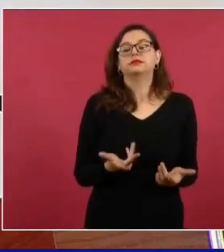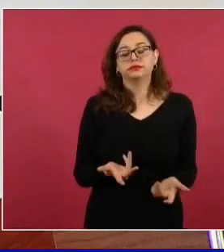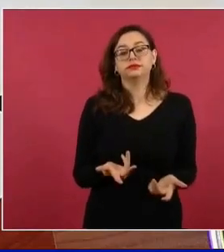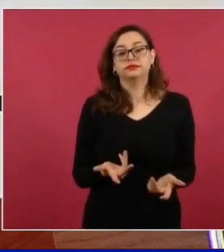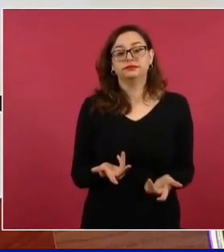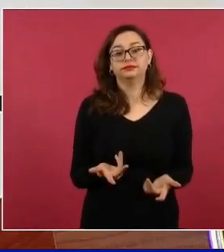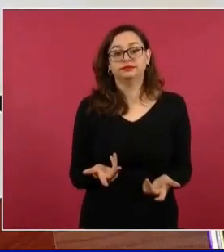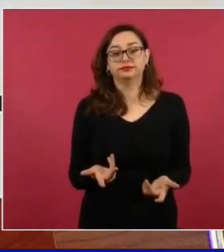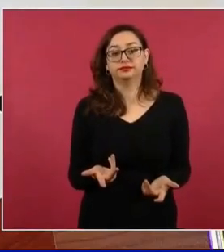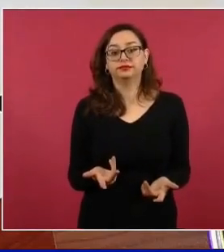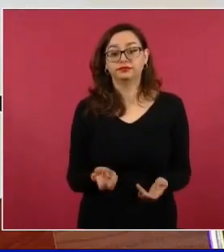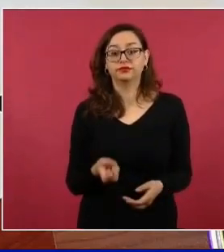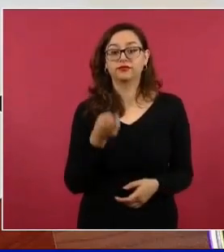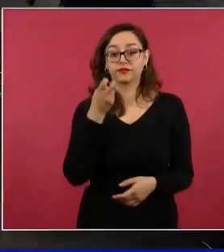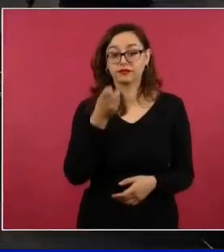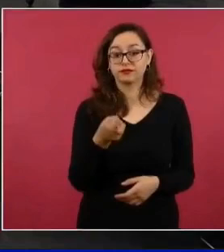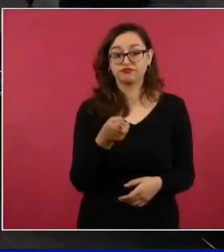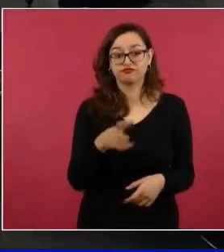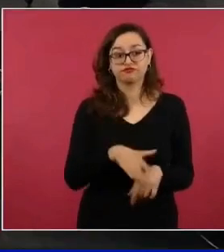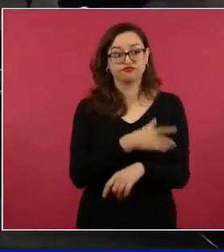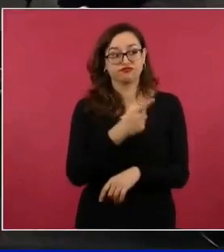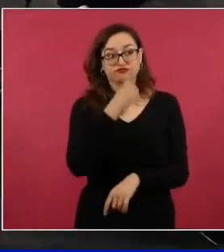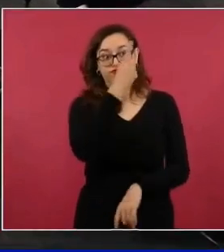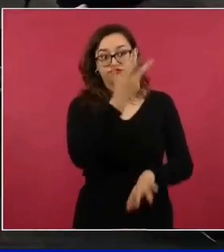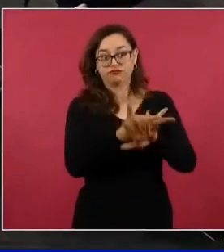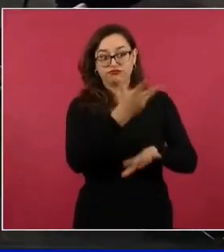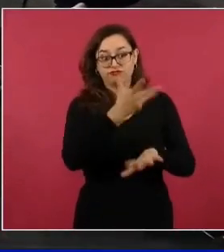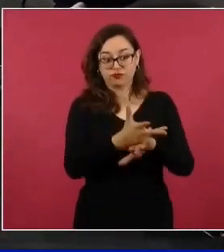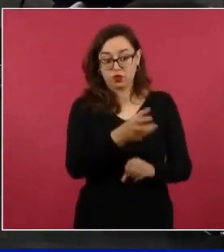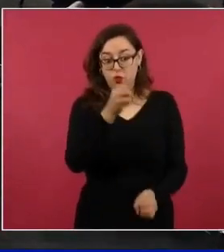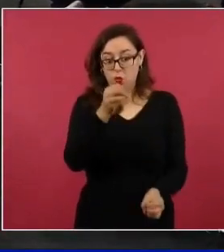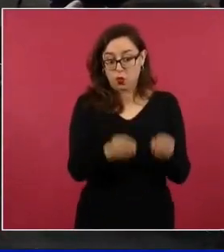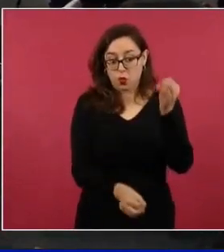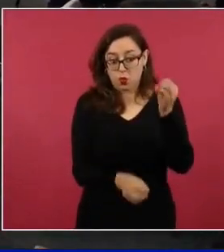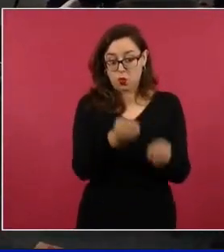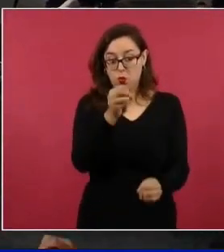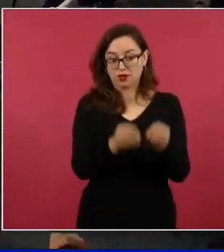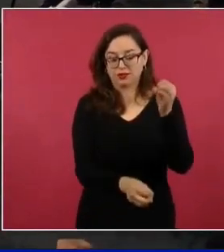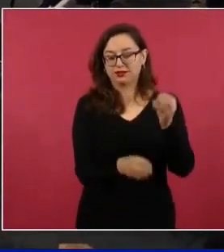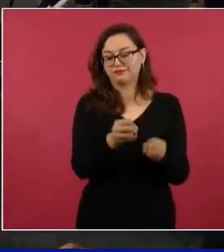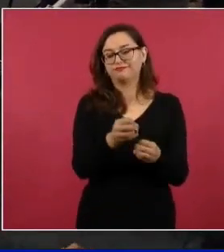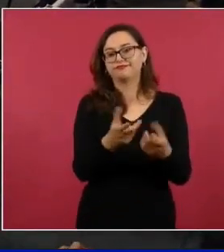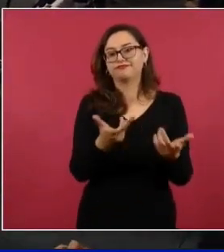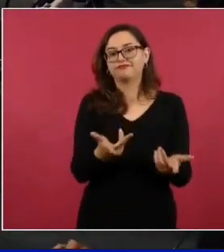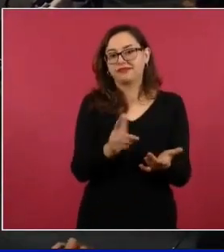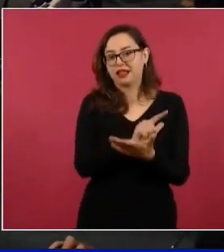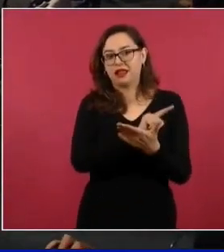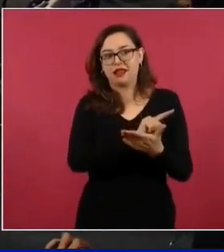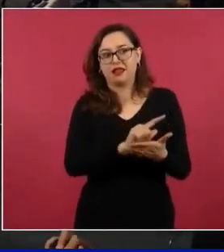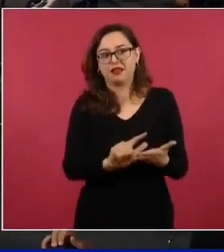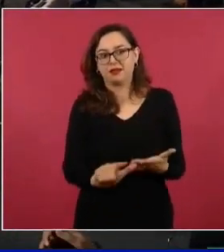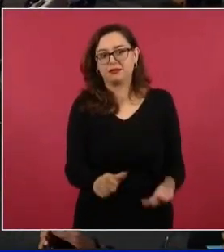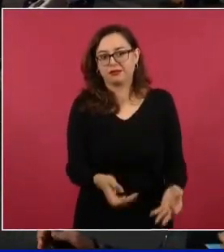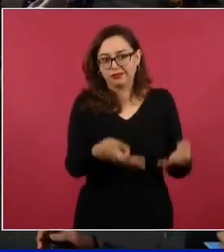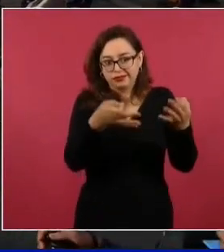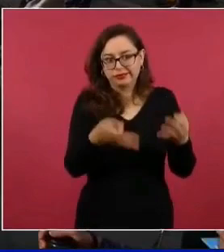y ese poder judicial de Estados Unidos, pues era una garantía.